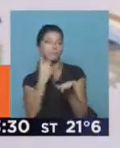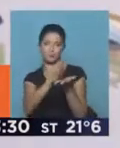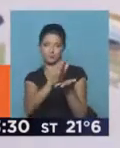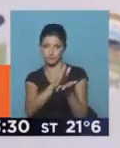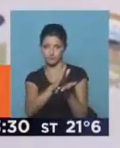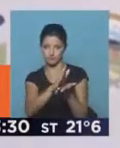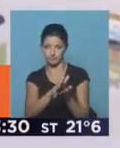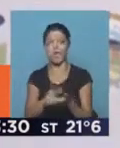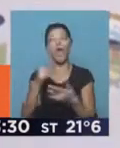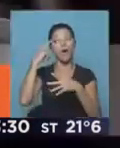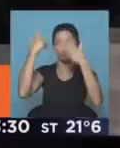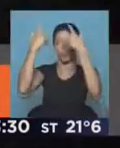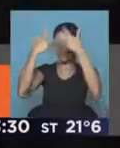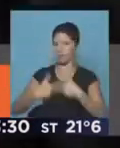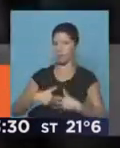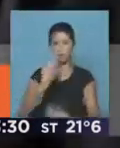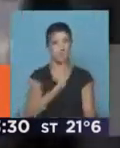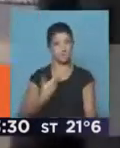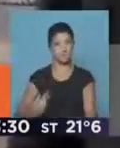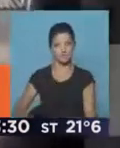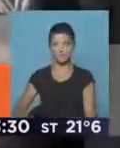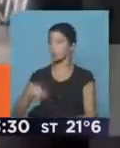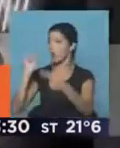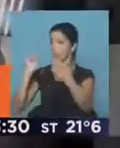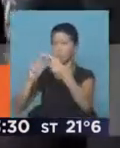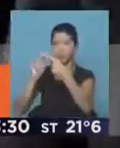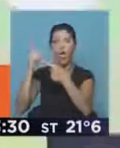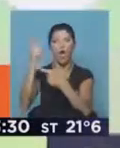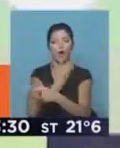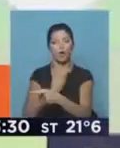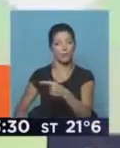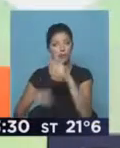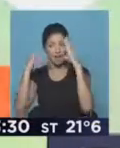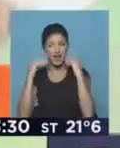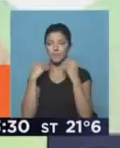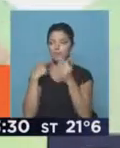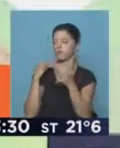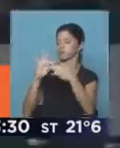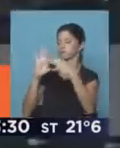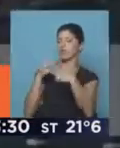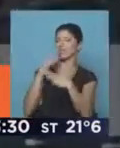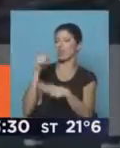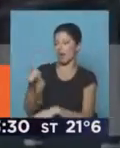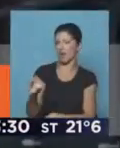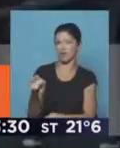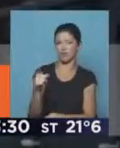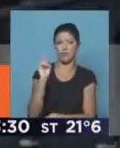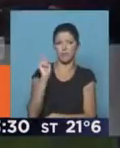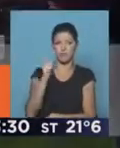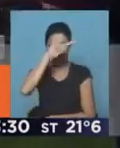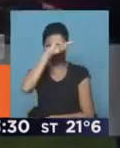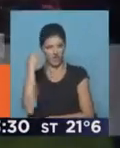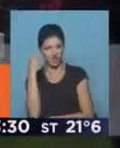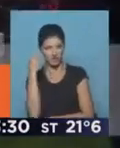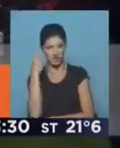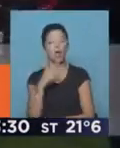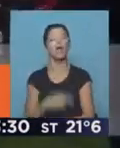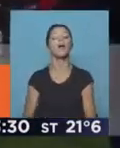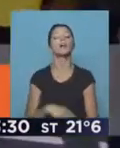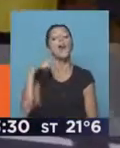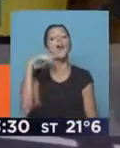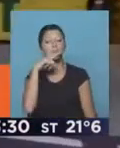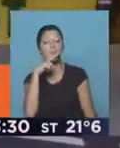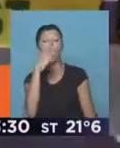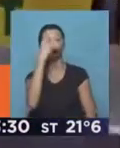inmediata, el jefe de Estado turco rompió relaciones con el gobierno holandés, acusándolo de fascista. Alemania, que alberga a 4 millones